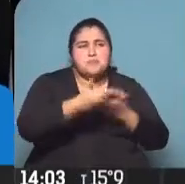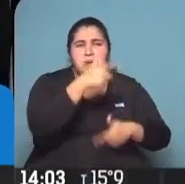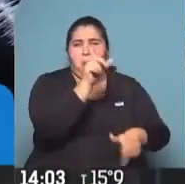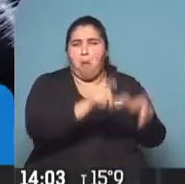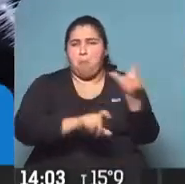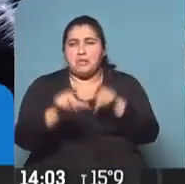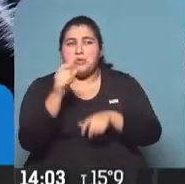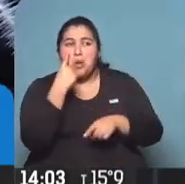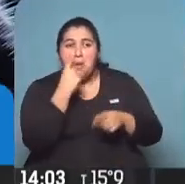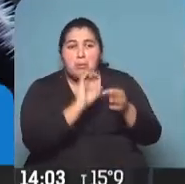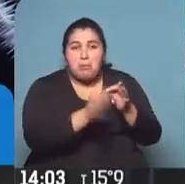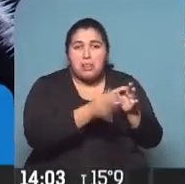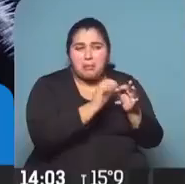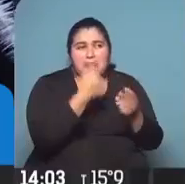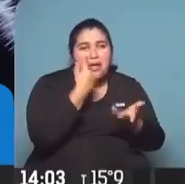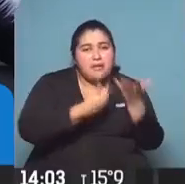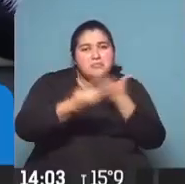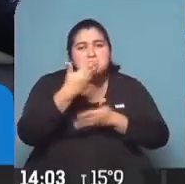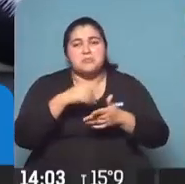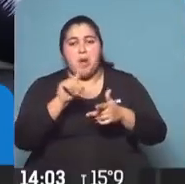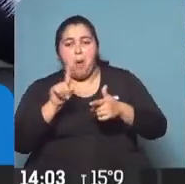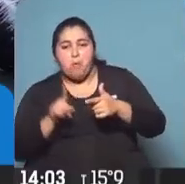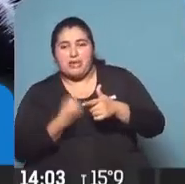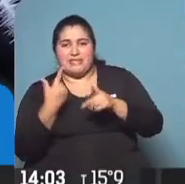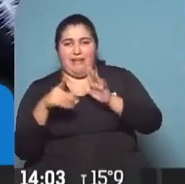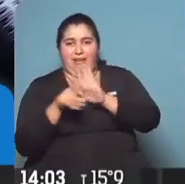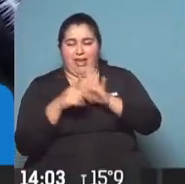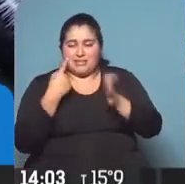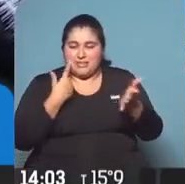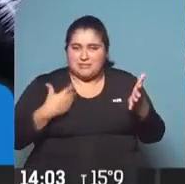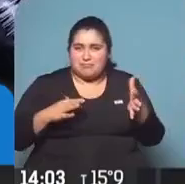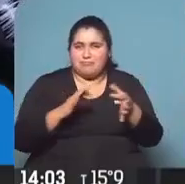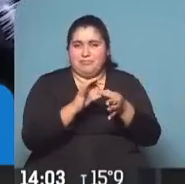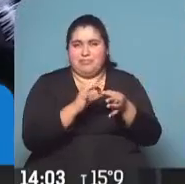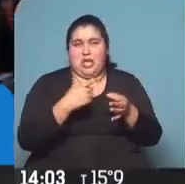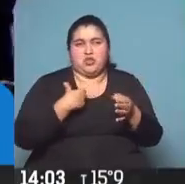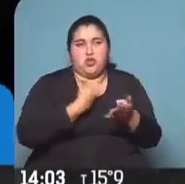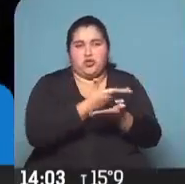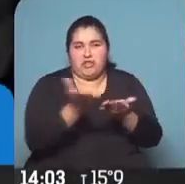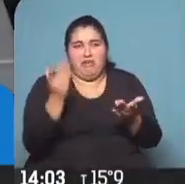y la articulación por políticas de desarrollo sociocultural